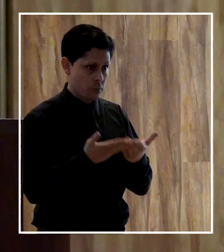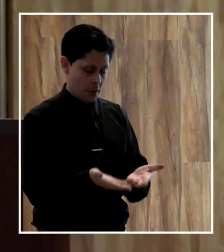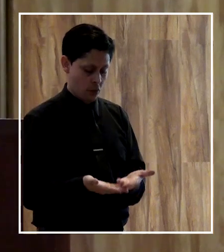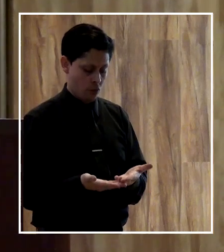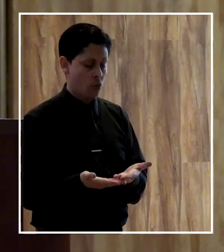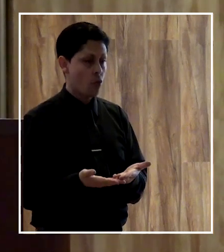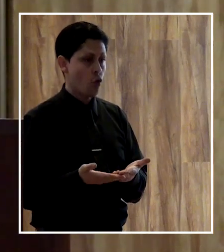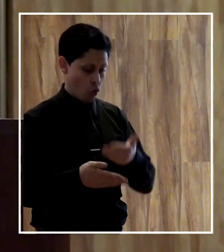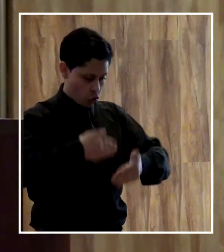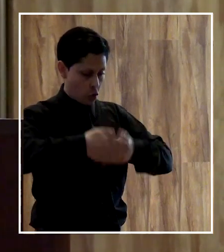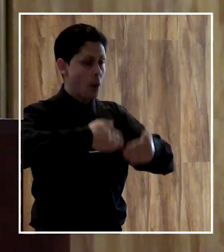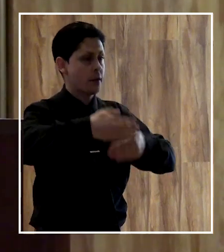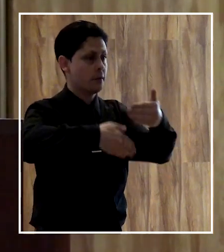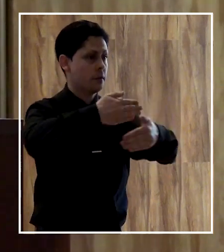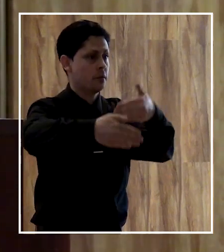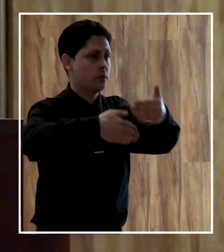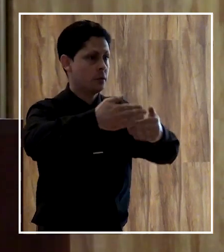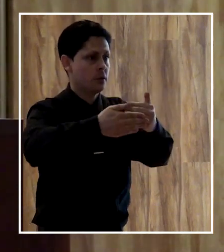por